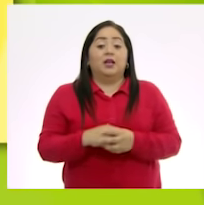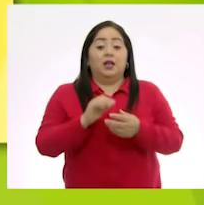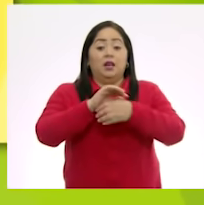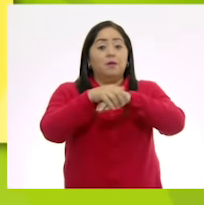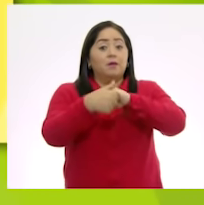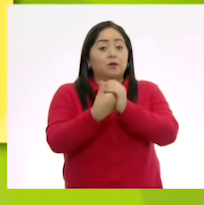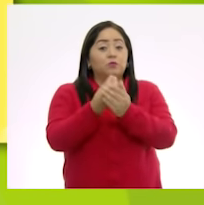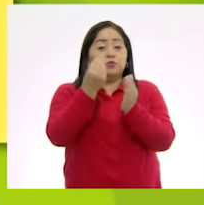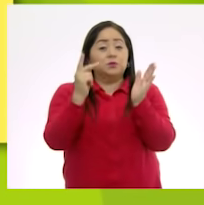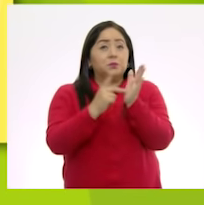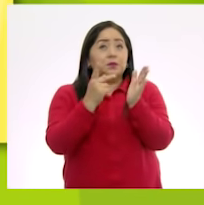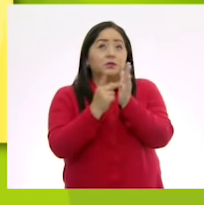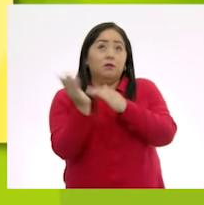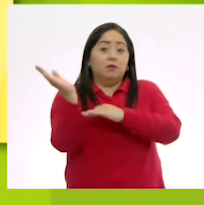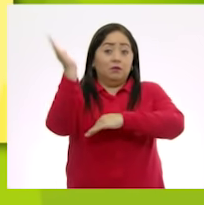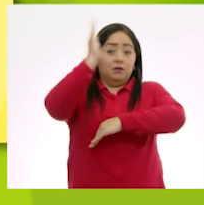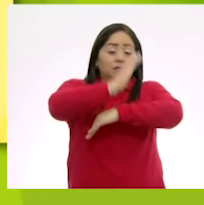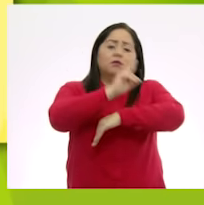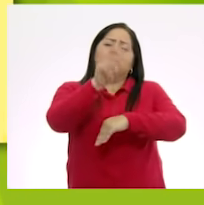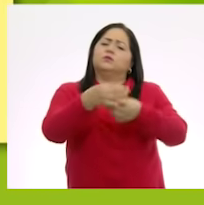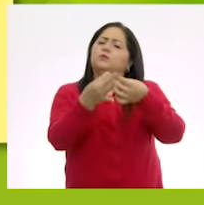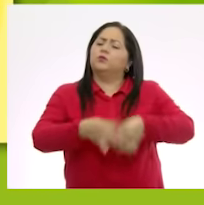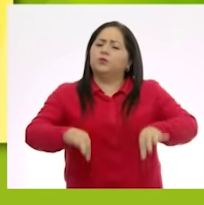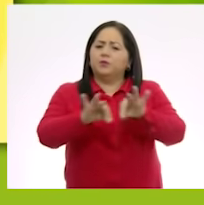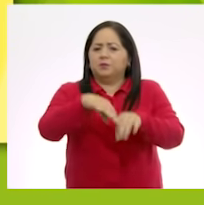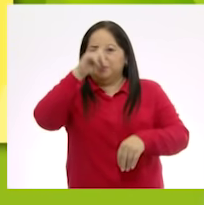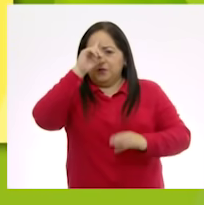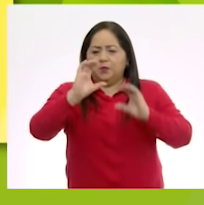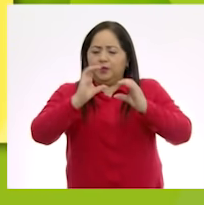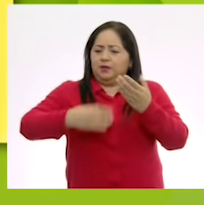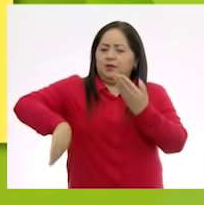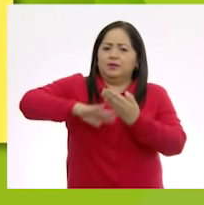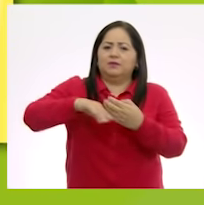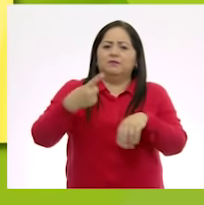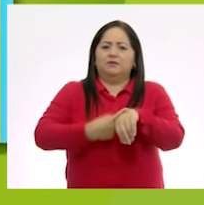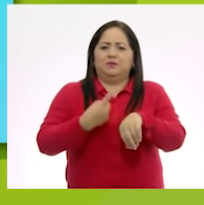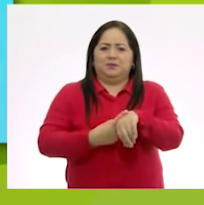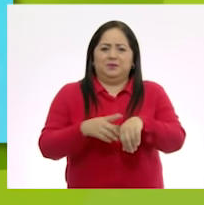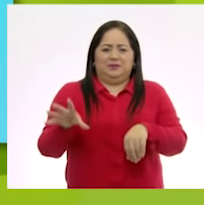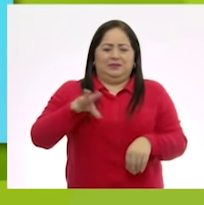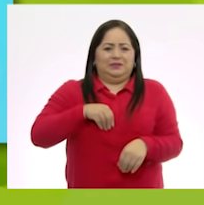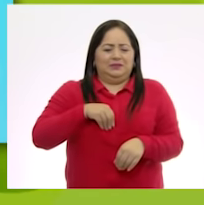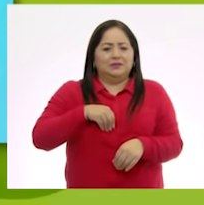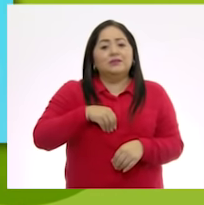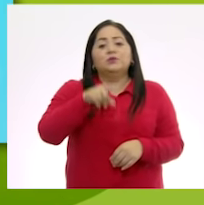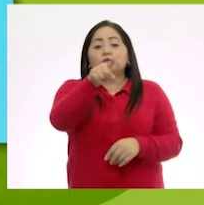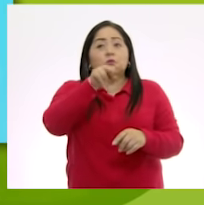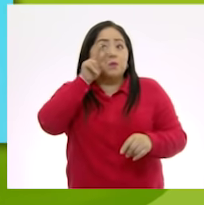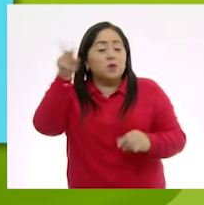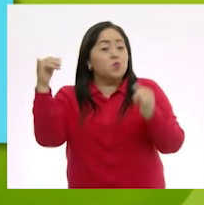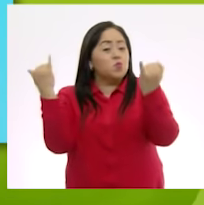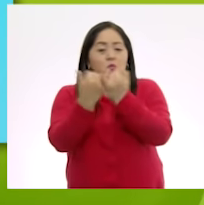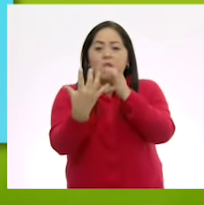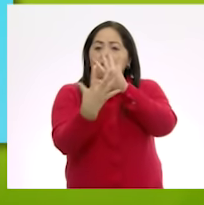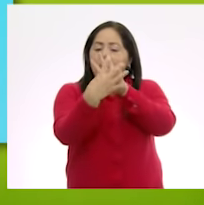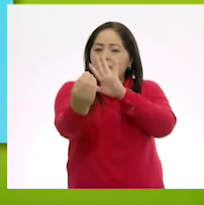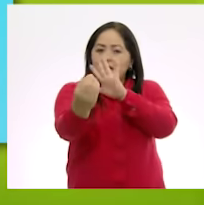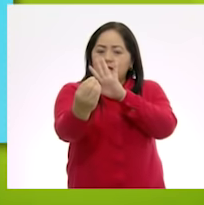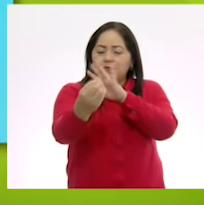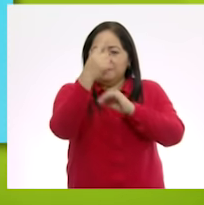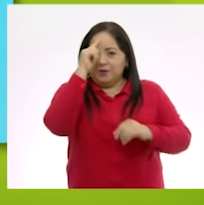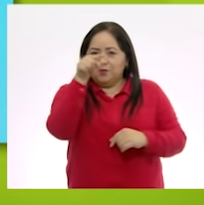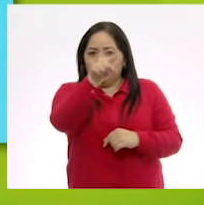Lavarnos las manos varias veces al día es importante para prevenir cualquier enfermedad. Sigue estos pasos para